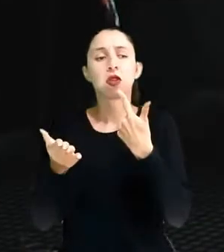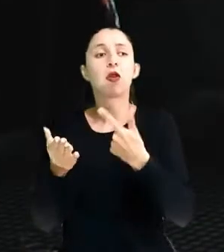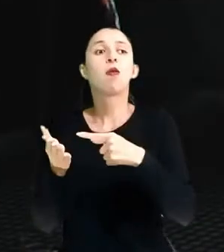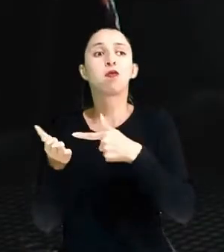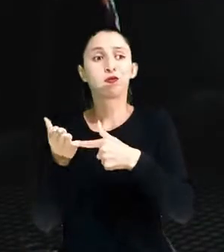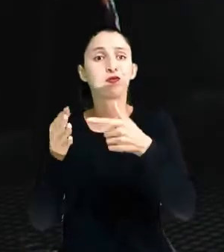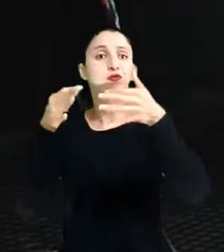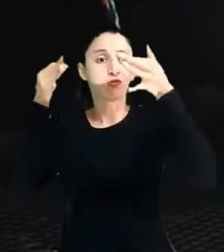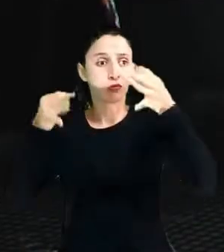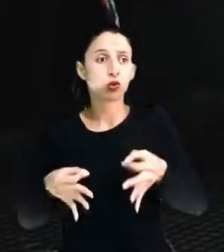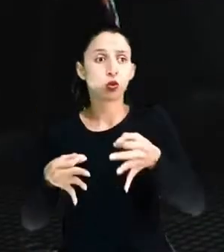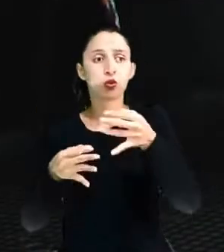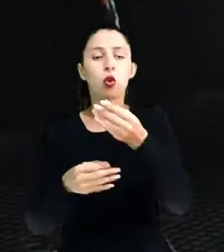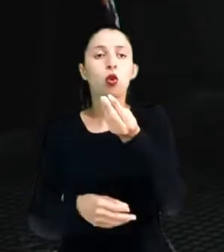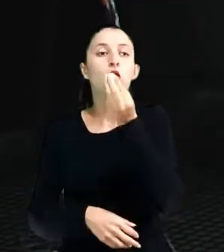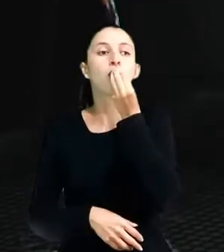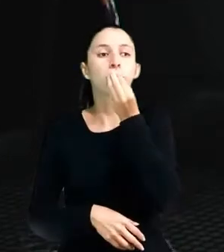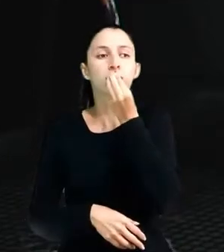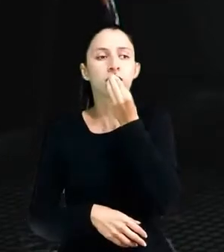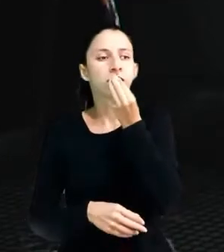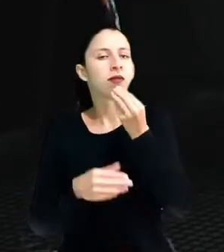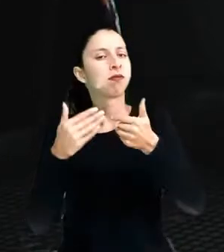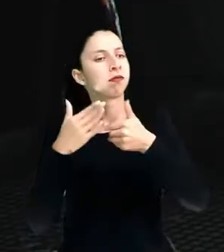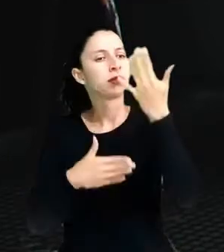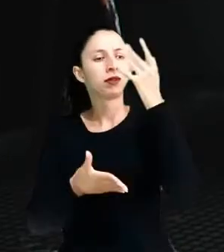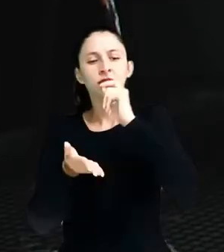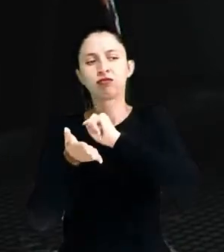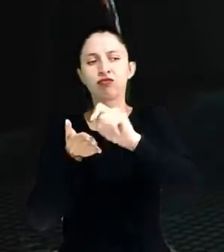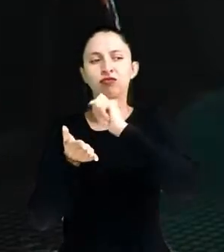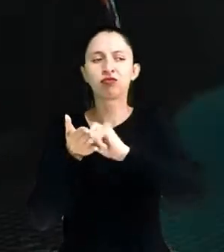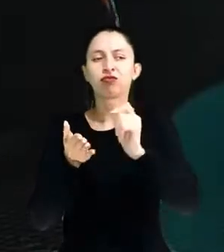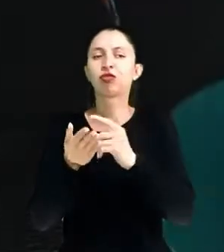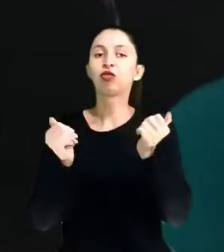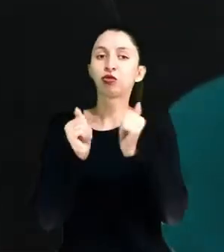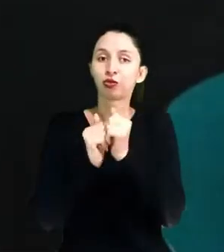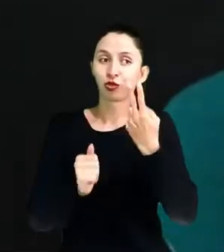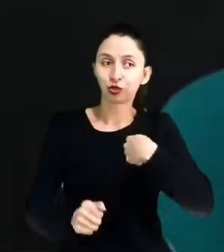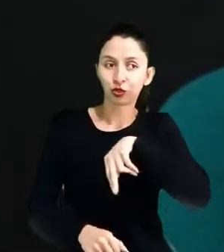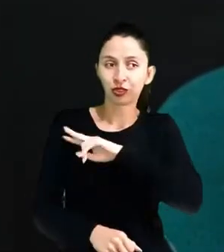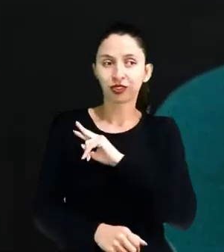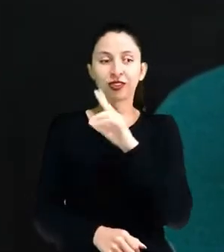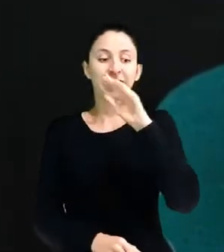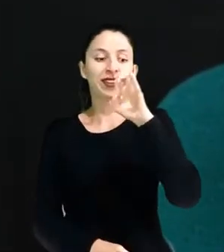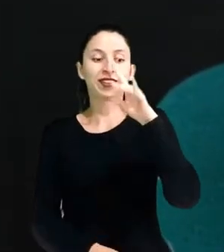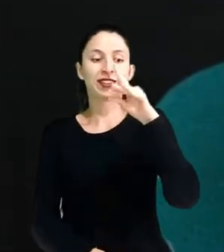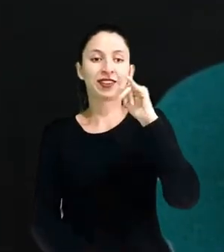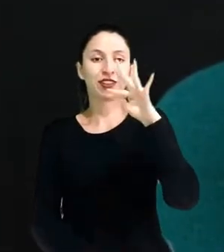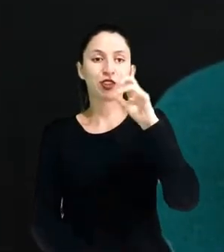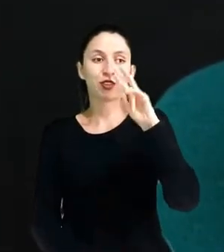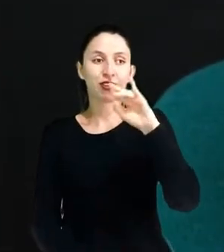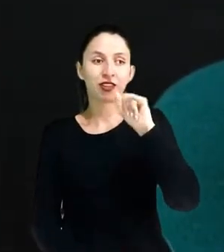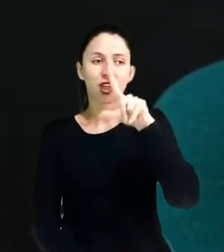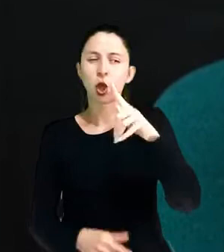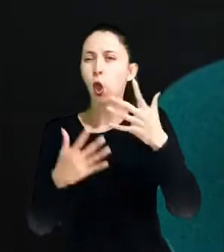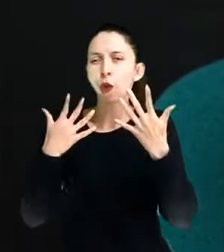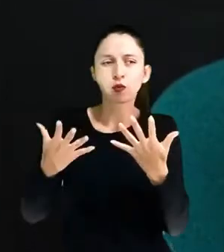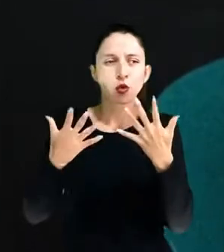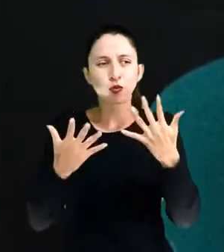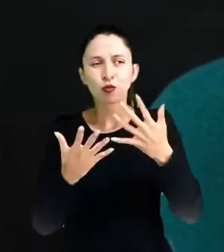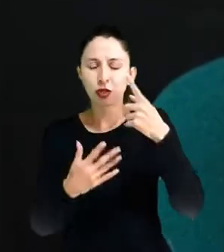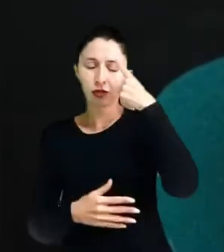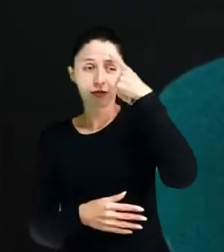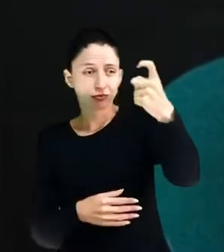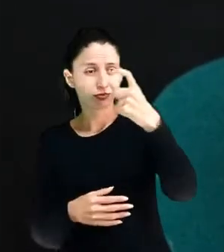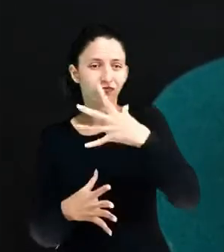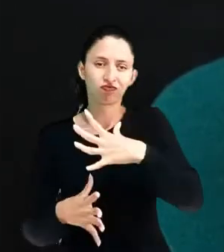Tenemos acá, es el de Seguridad Alimentaria, que se empieza a escribir justamente con nuestra editorial Universidad de Nariño. ¿Cómo fue